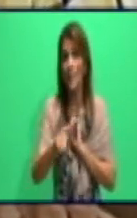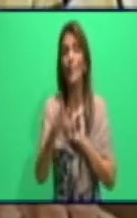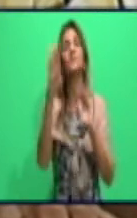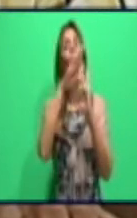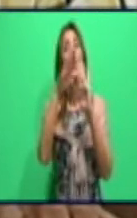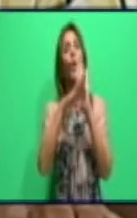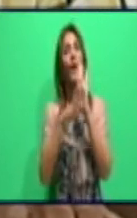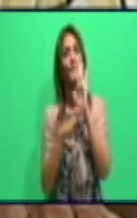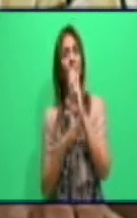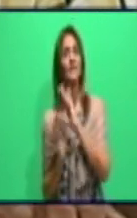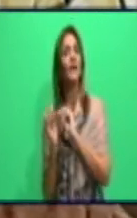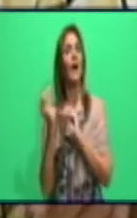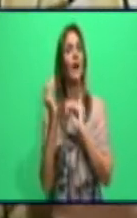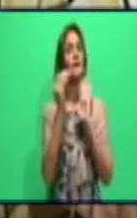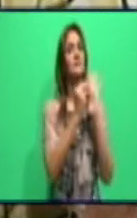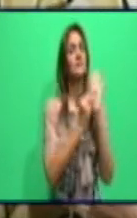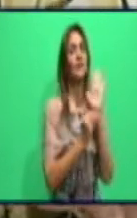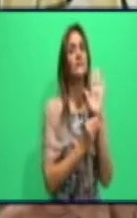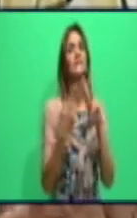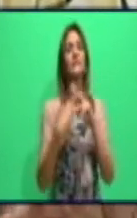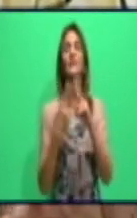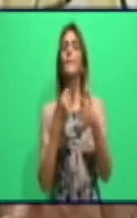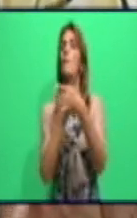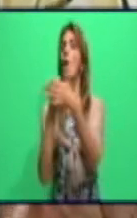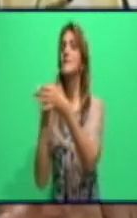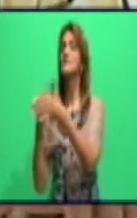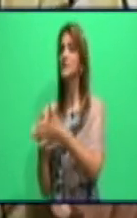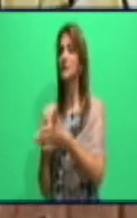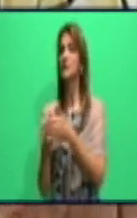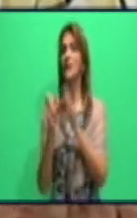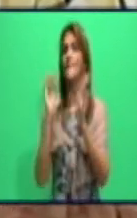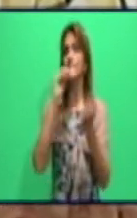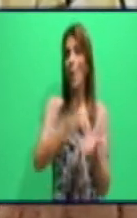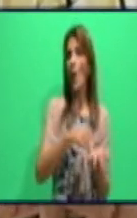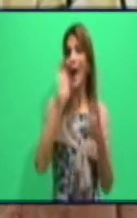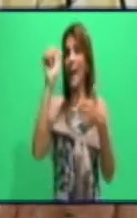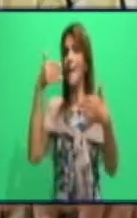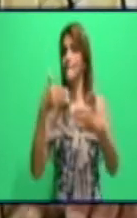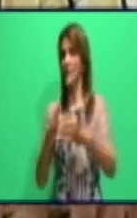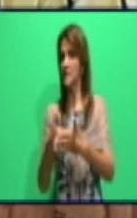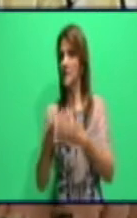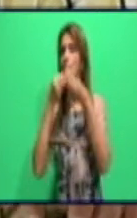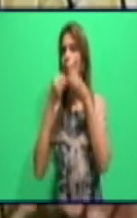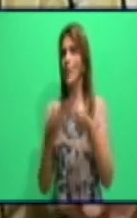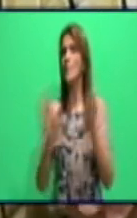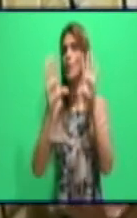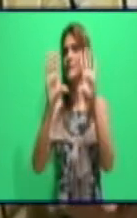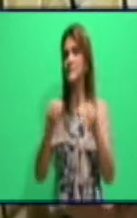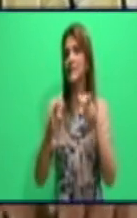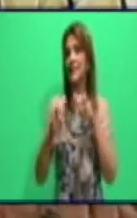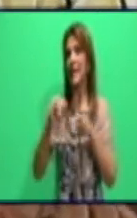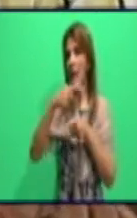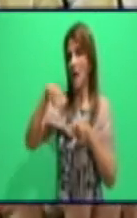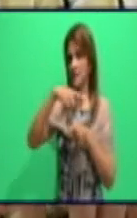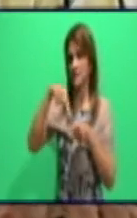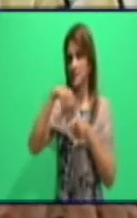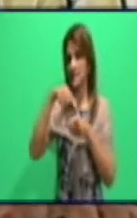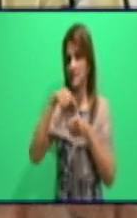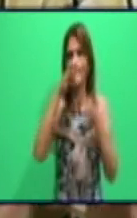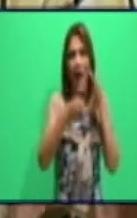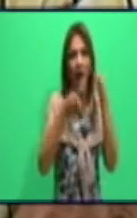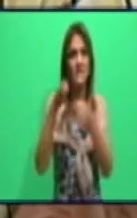y que además vamos a exigir que adopte la empresa le podemos decir que la resistencia van a llegar con más sistematicidad a los